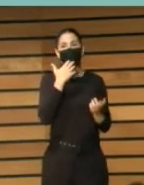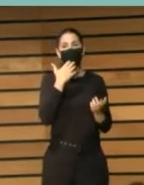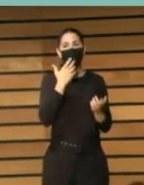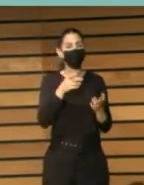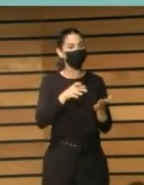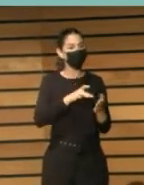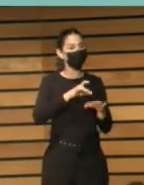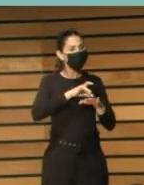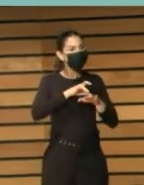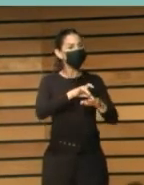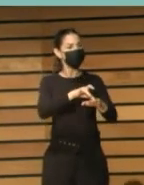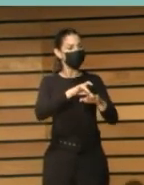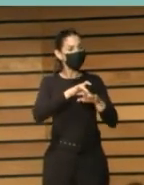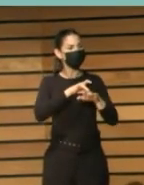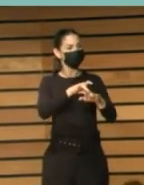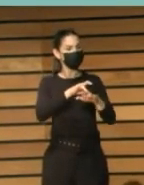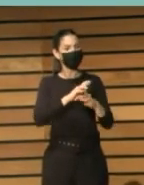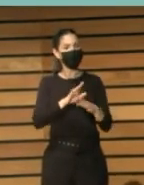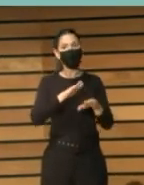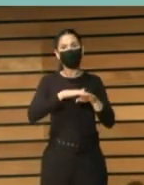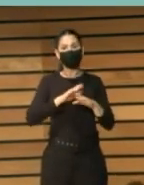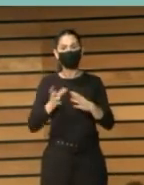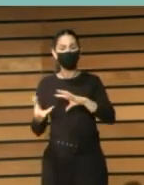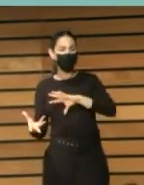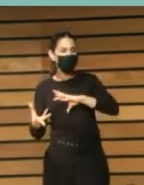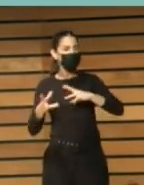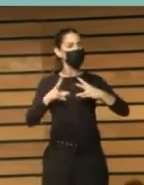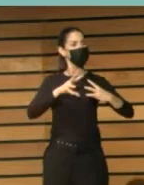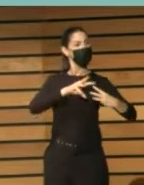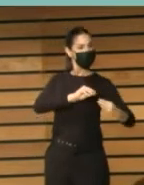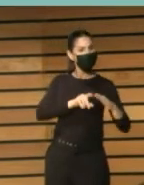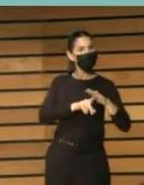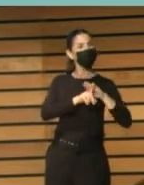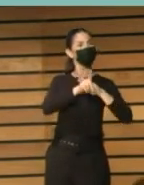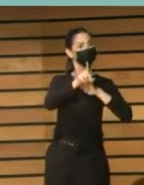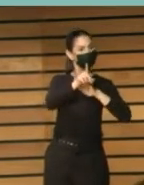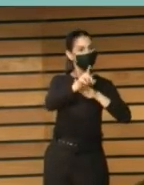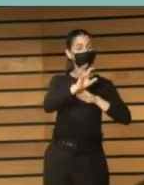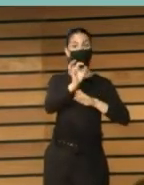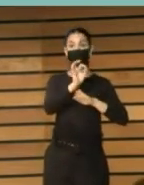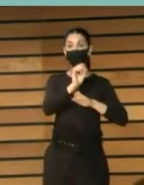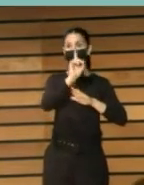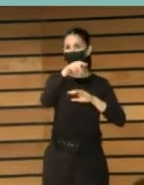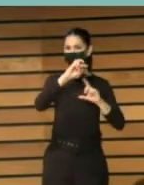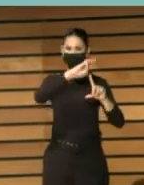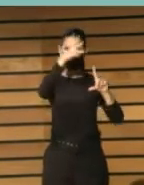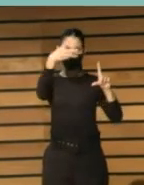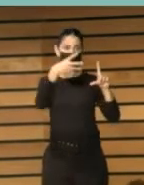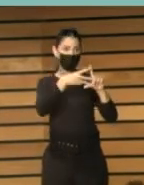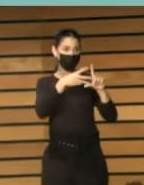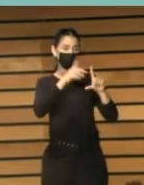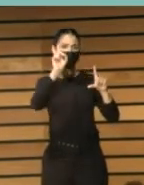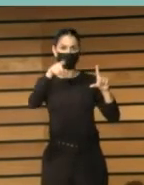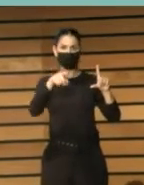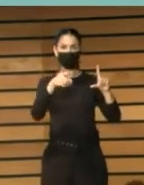esta transformación. Igual en su web estaría bien que hubiera